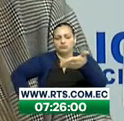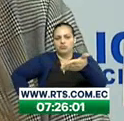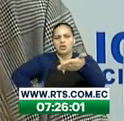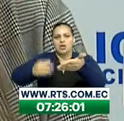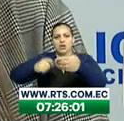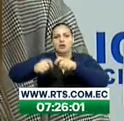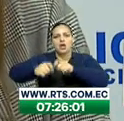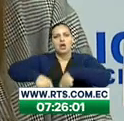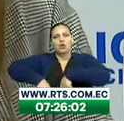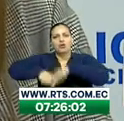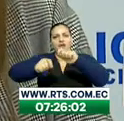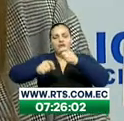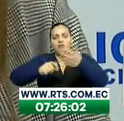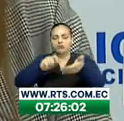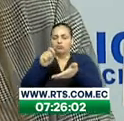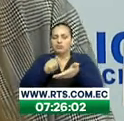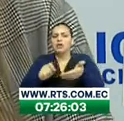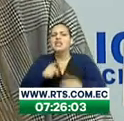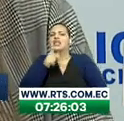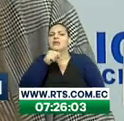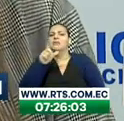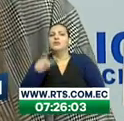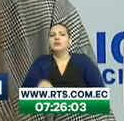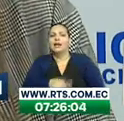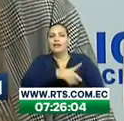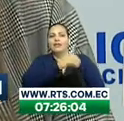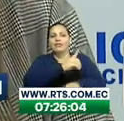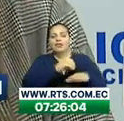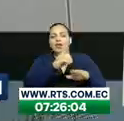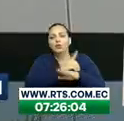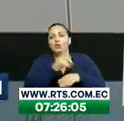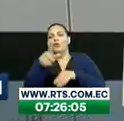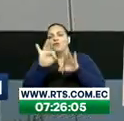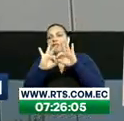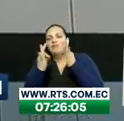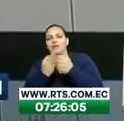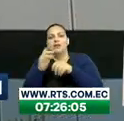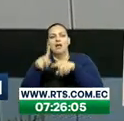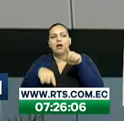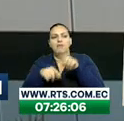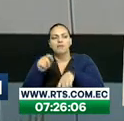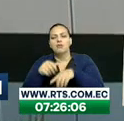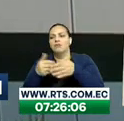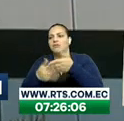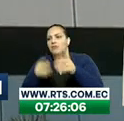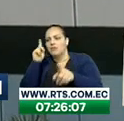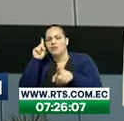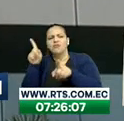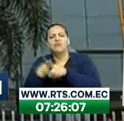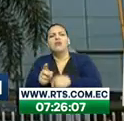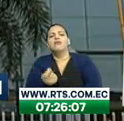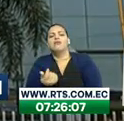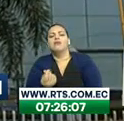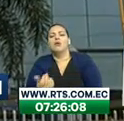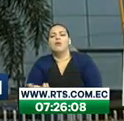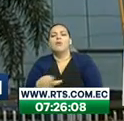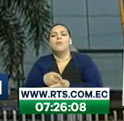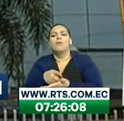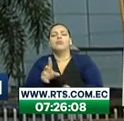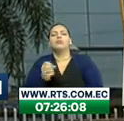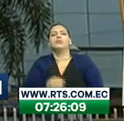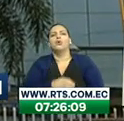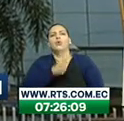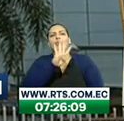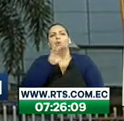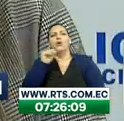entre los 200.000, 400.000 dólares y 3 millones de dólares. Ante el juez presentaron los informes de la UAFE y